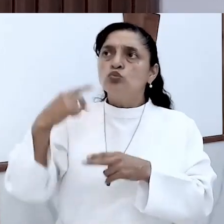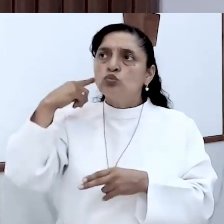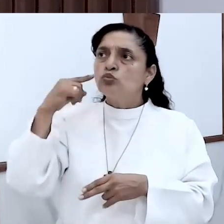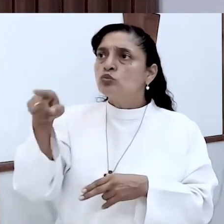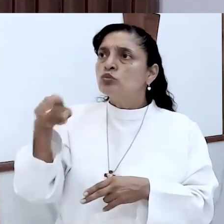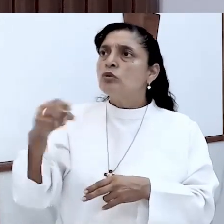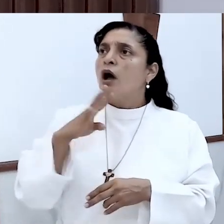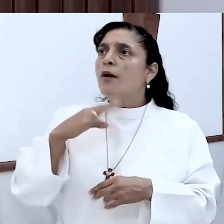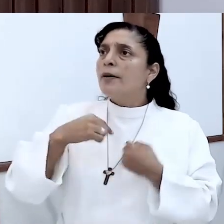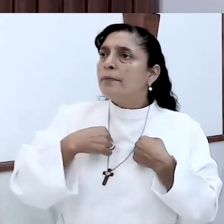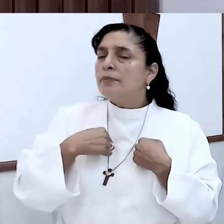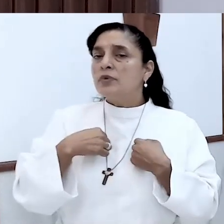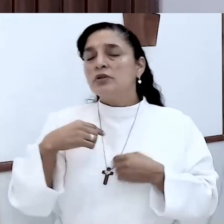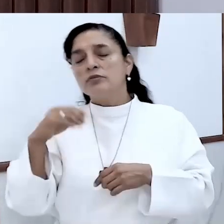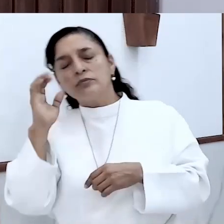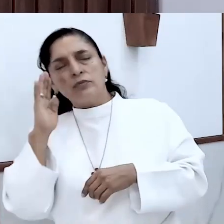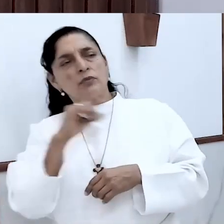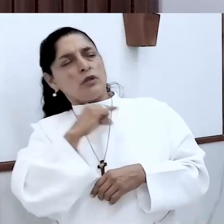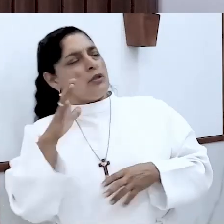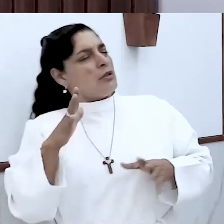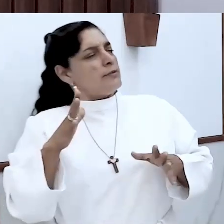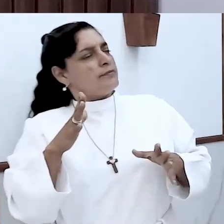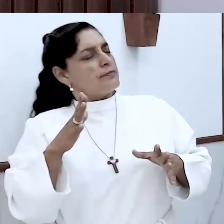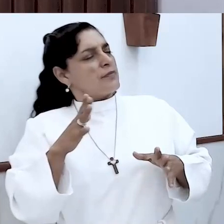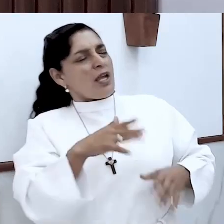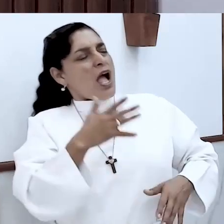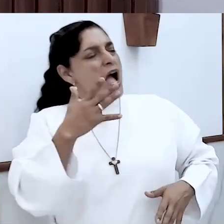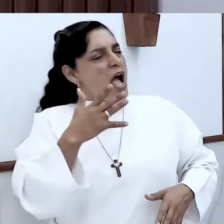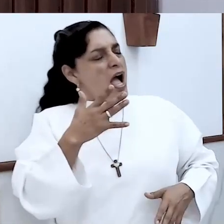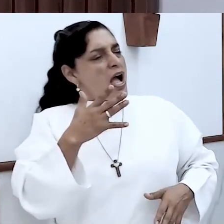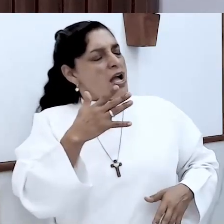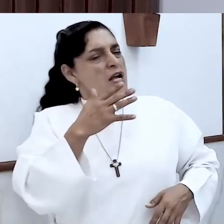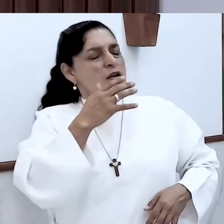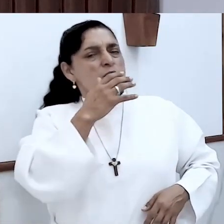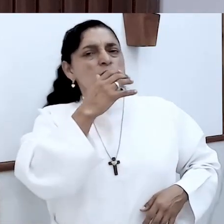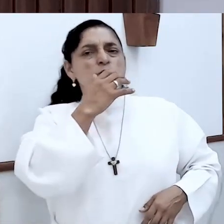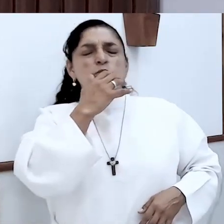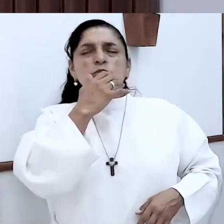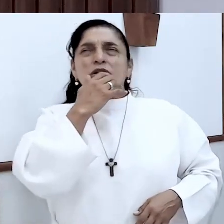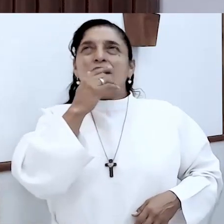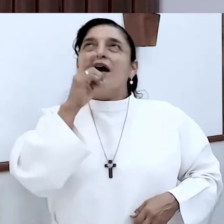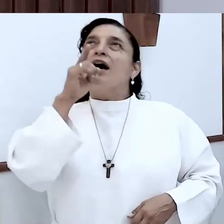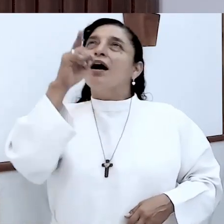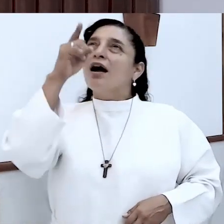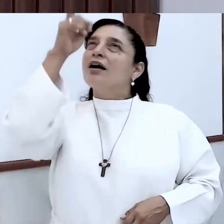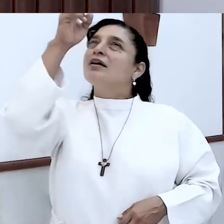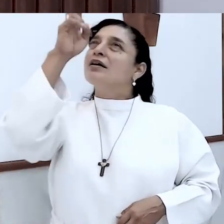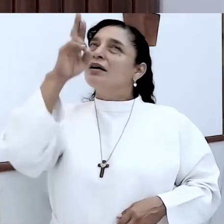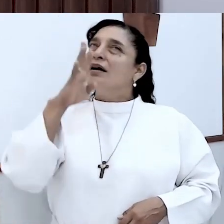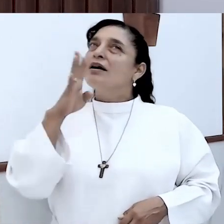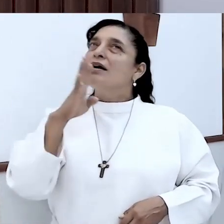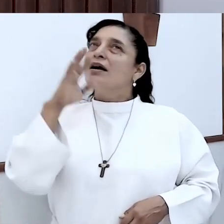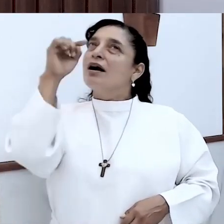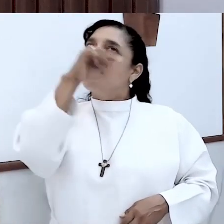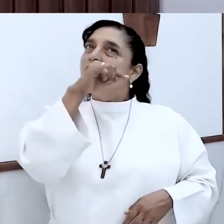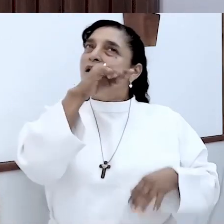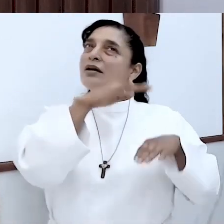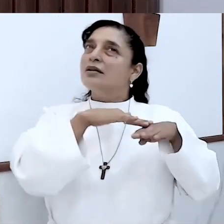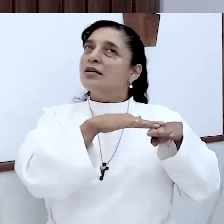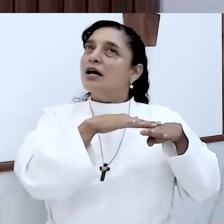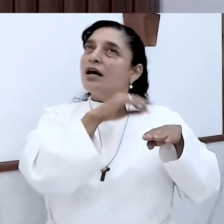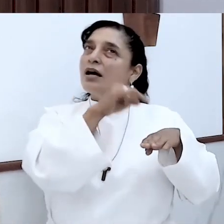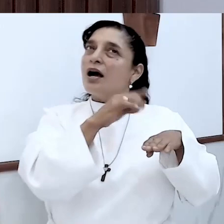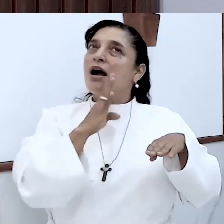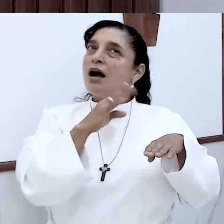Entonces comprendió Elí que era el Señor quien llamaba al joven. Y le dijo a Samuel, ve a